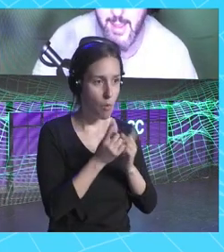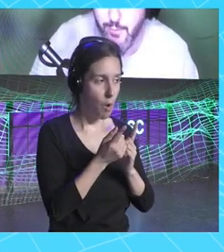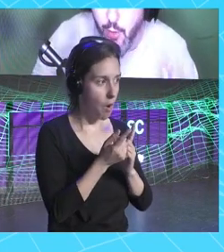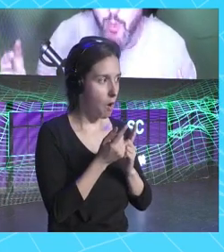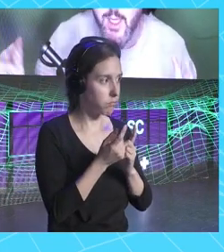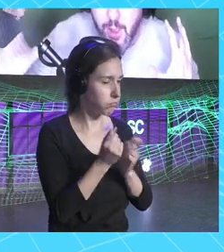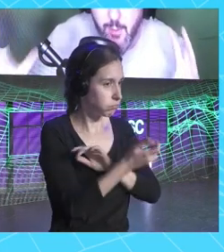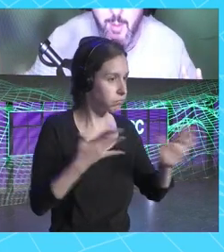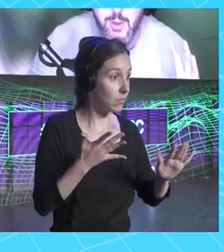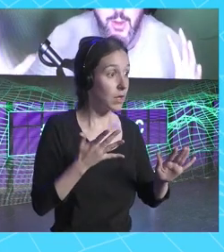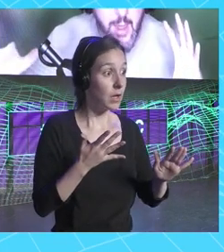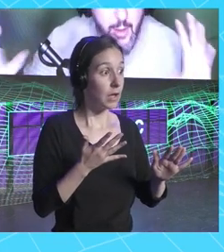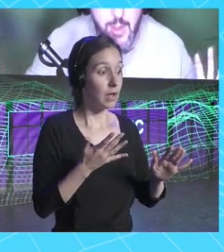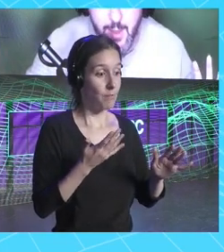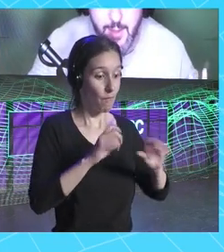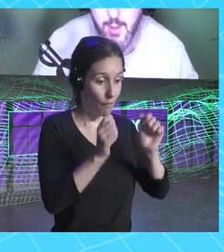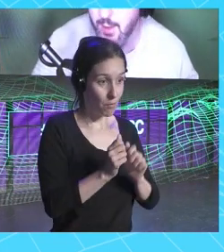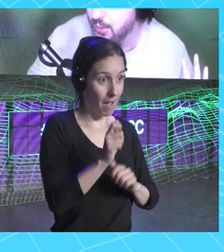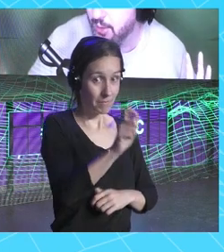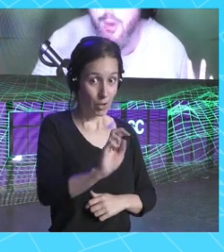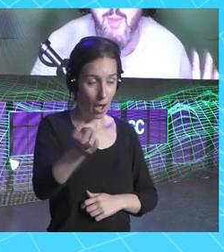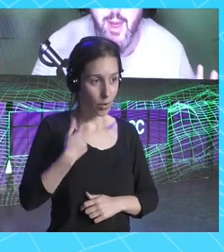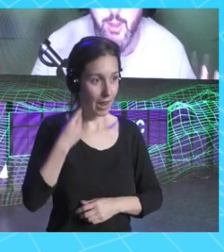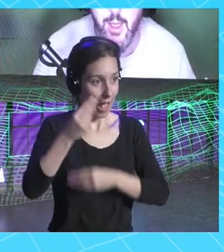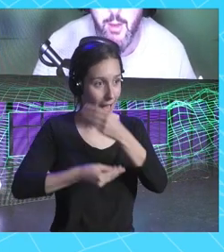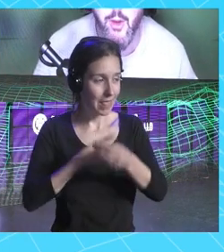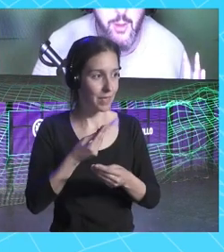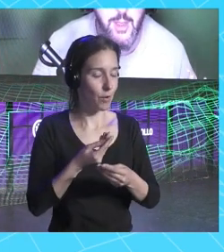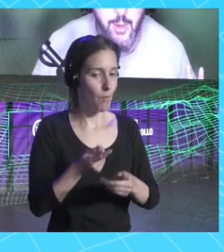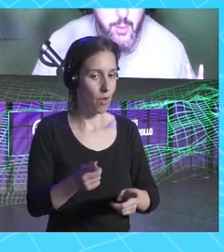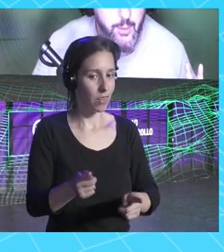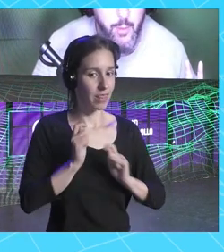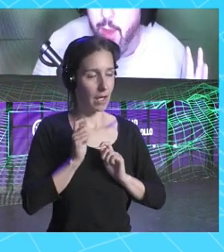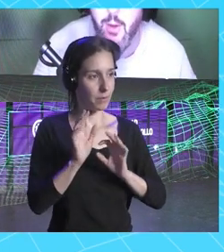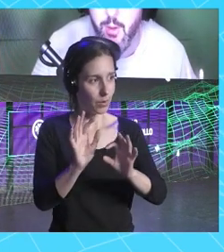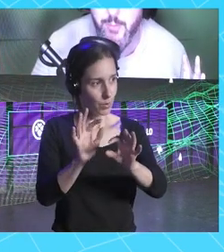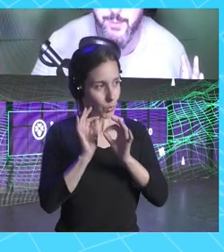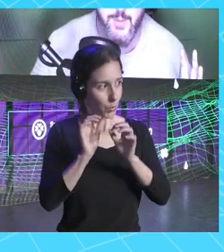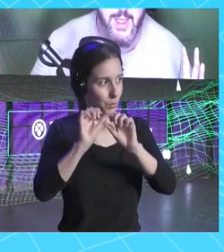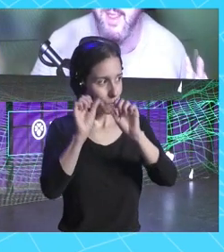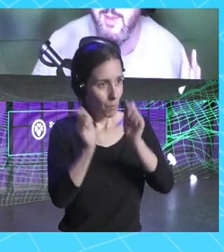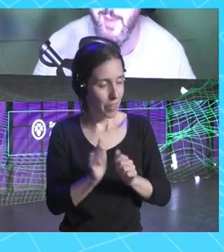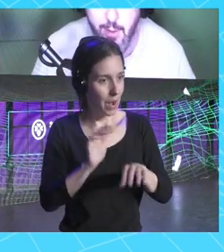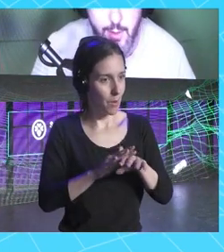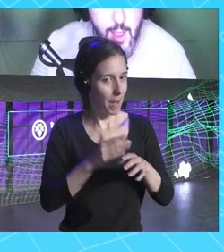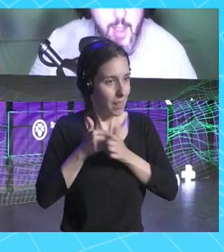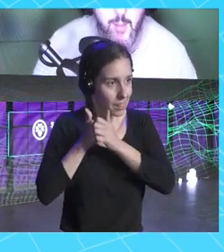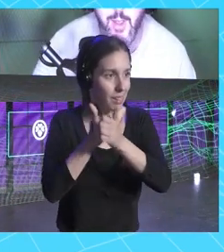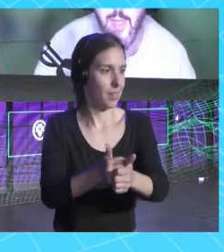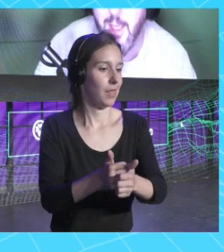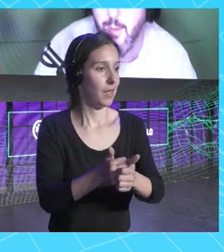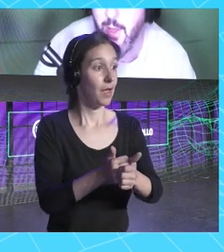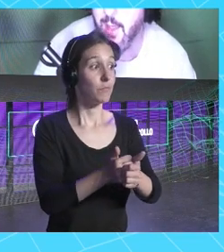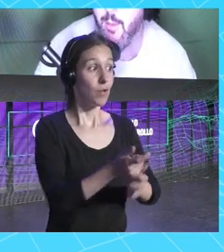las fórmulas lo que vemos lo que hacen los demás nos dan un marco de acción y nos dan un modelo en el que inspirarnos pero